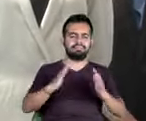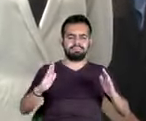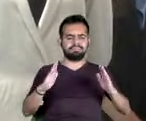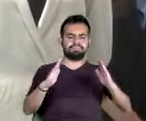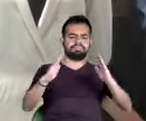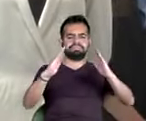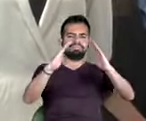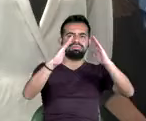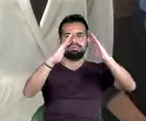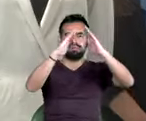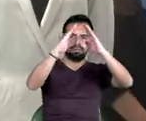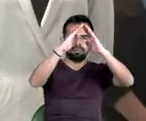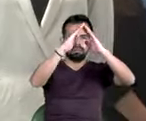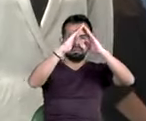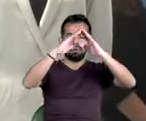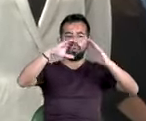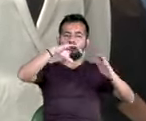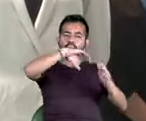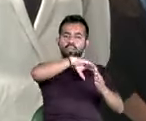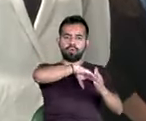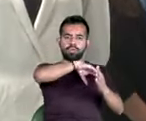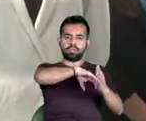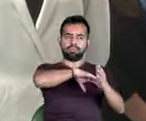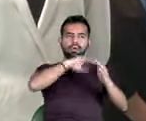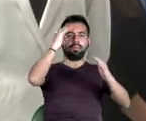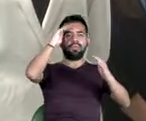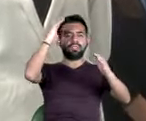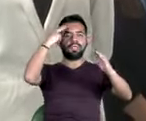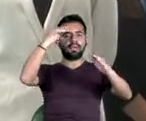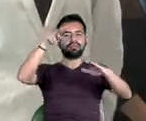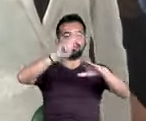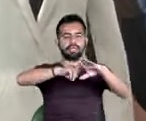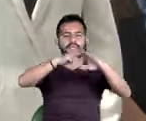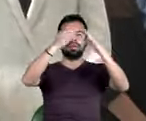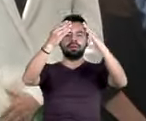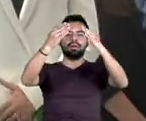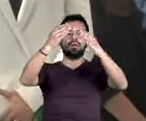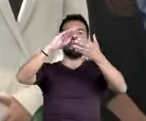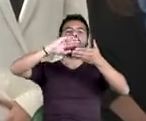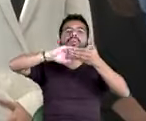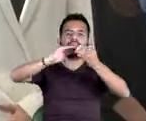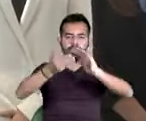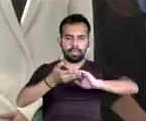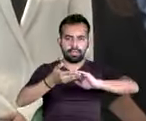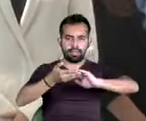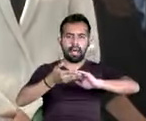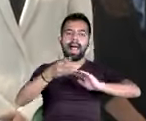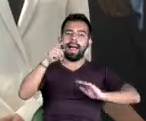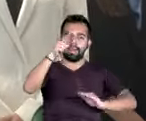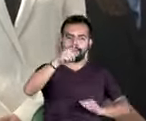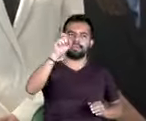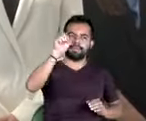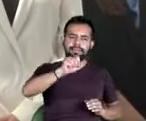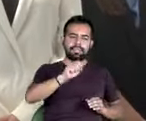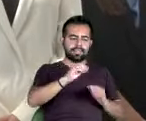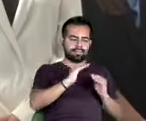tres partes, ¿no es cierto? El municipio, la Policía Nacional y la comunidad. Ahí cobra sentido que la UPCA